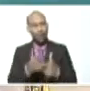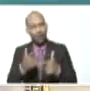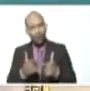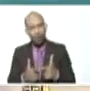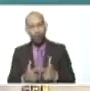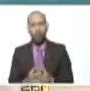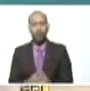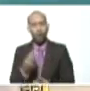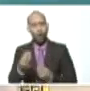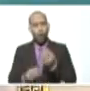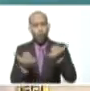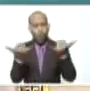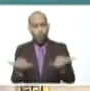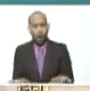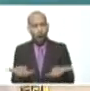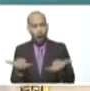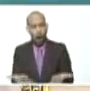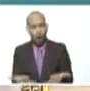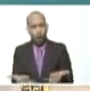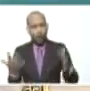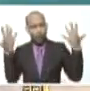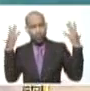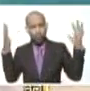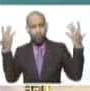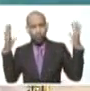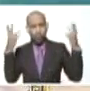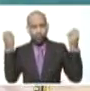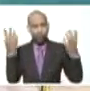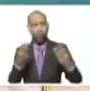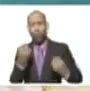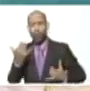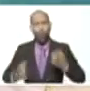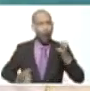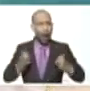como ahora, provocó un aplauso lleno de emoción.